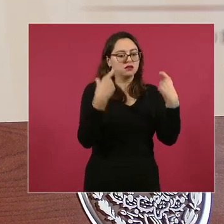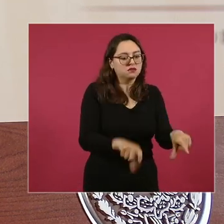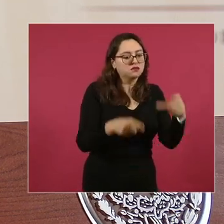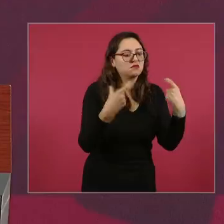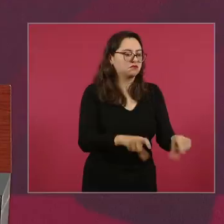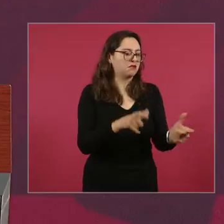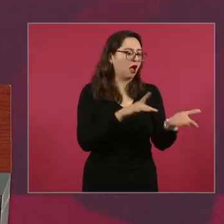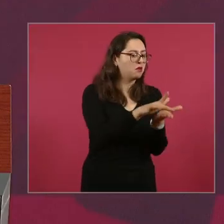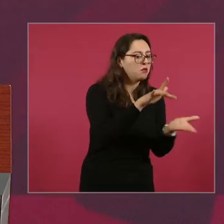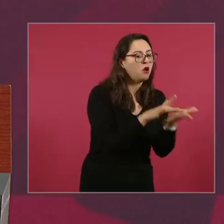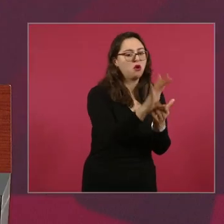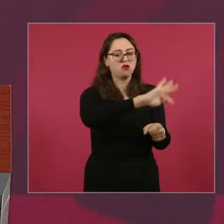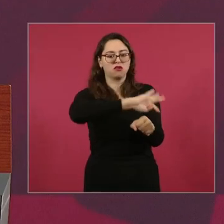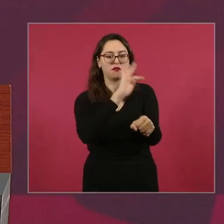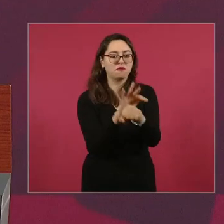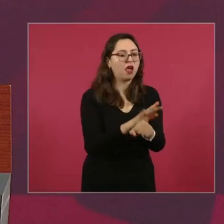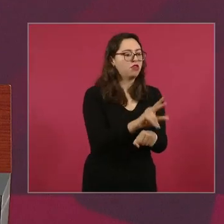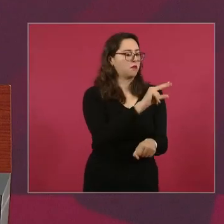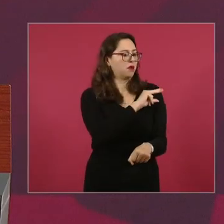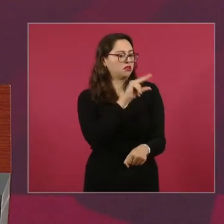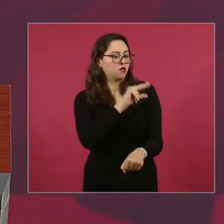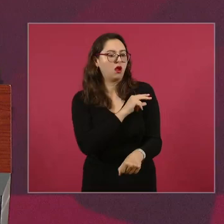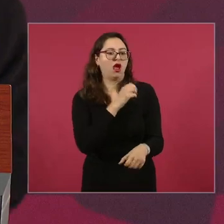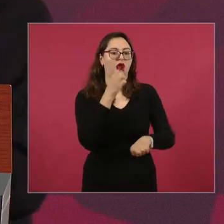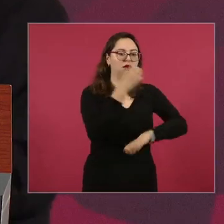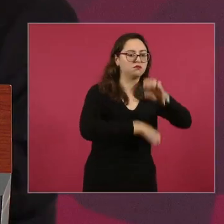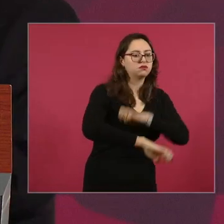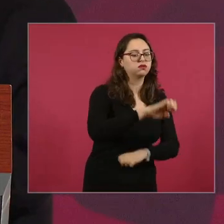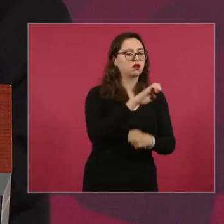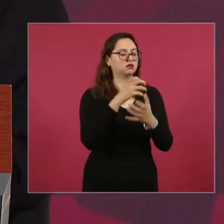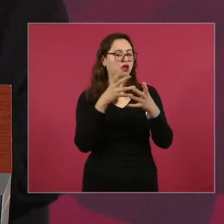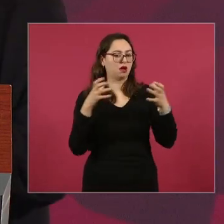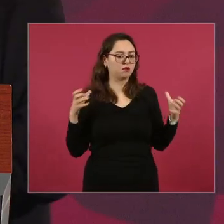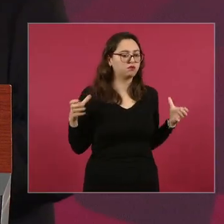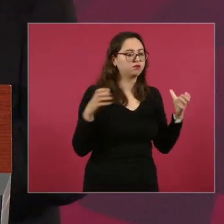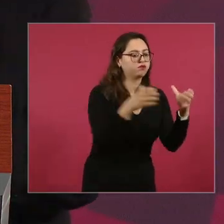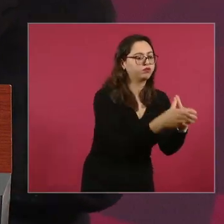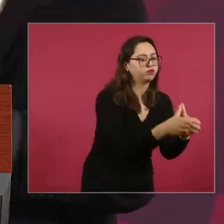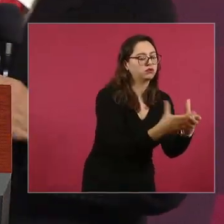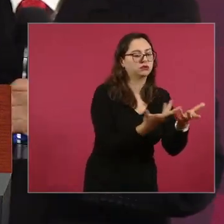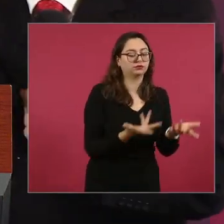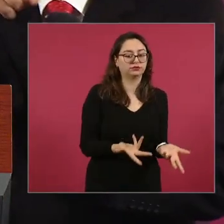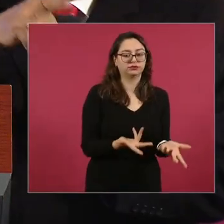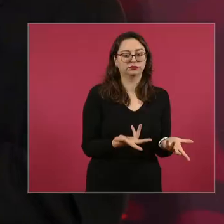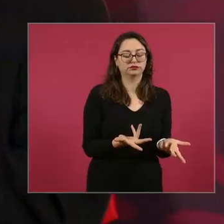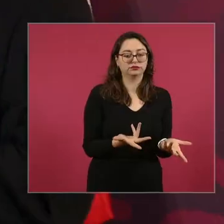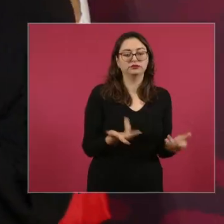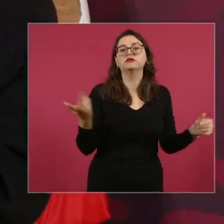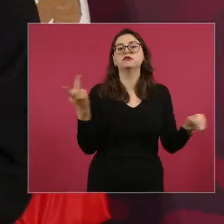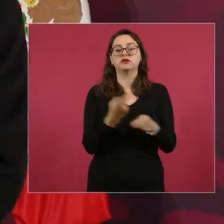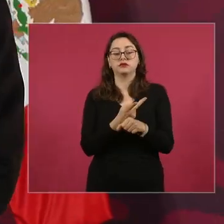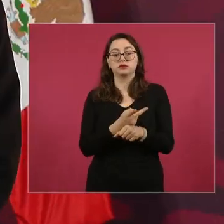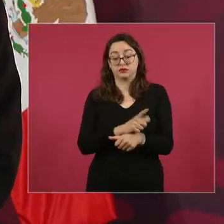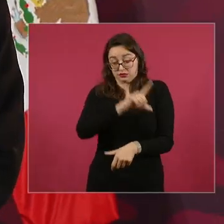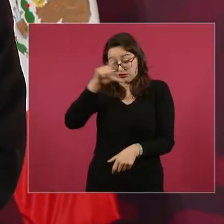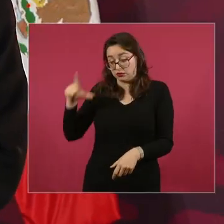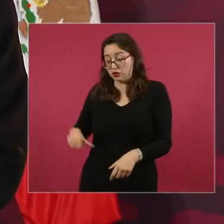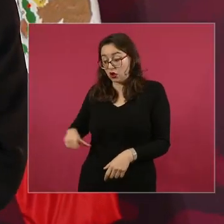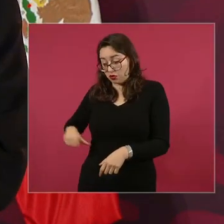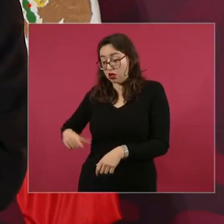de la oligarquía. Entonces, está la Secretaría de Comunicaciones y Transportes del gobierno